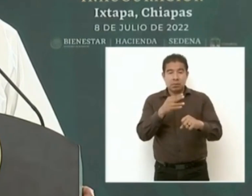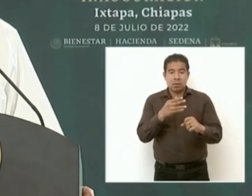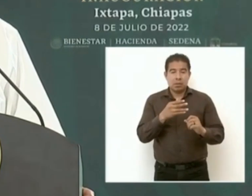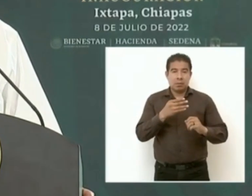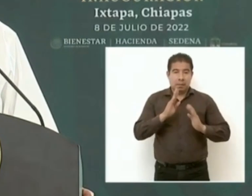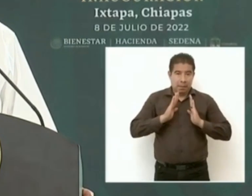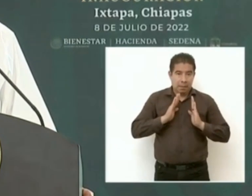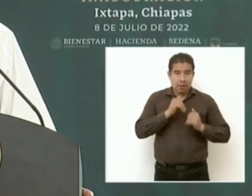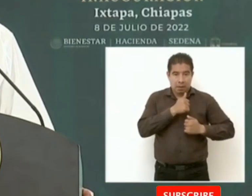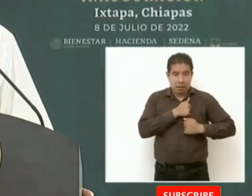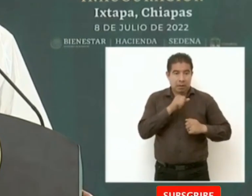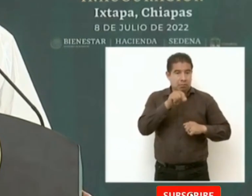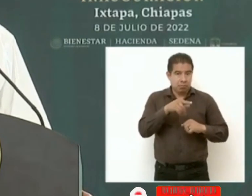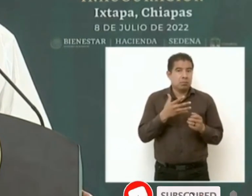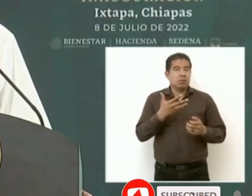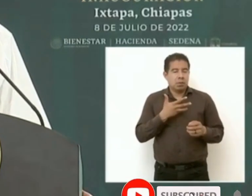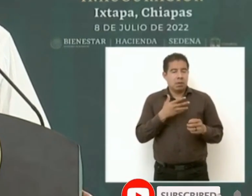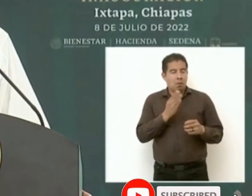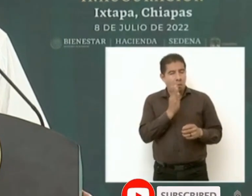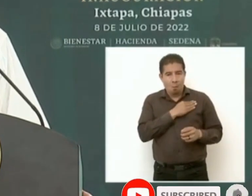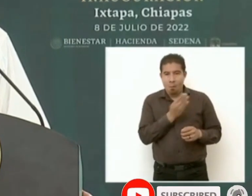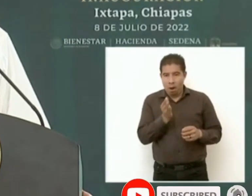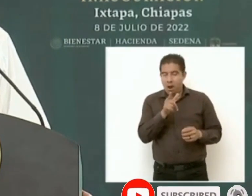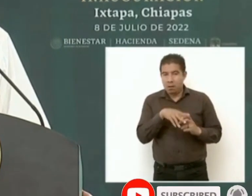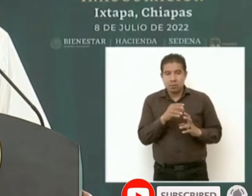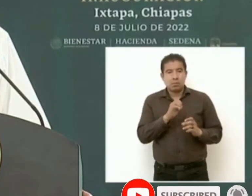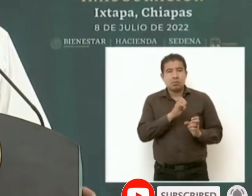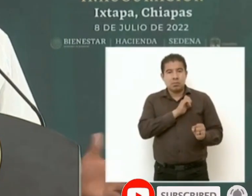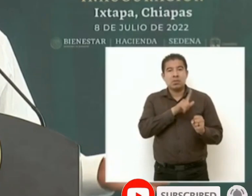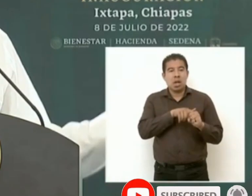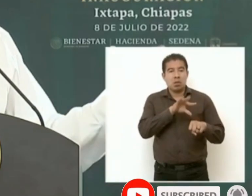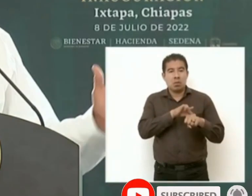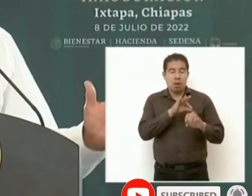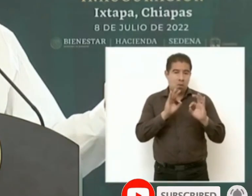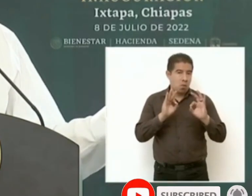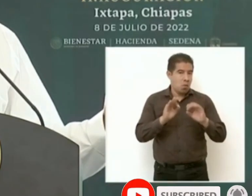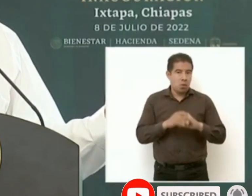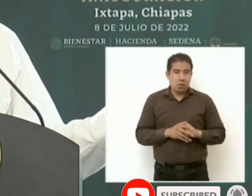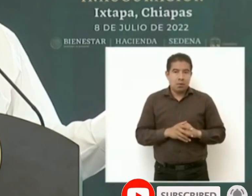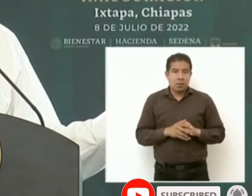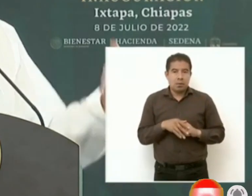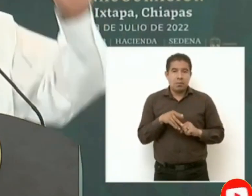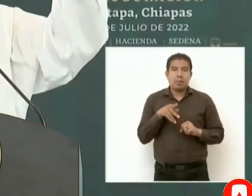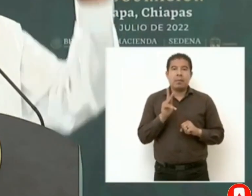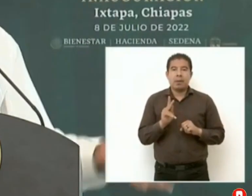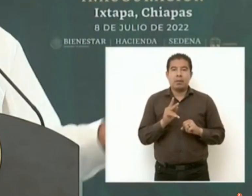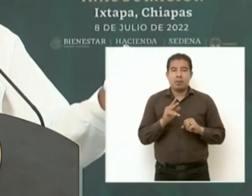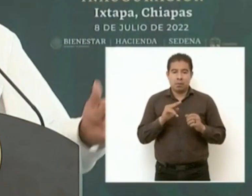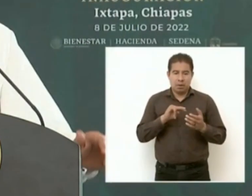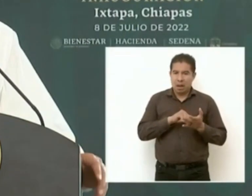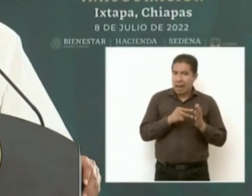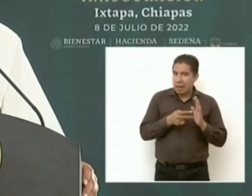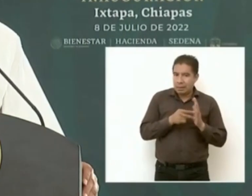es muy bueno, que tienen especialistas, pero hasta ahí. Pero